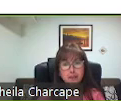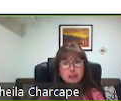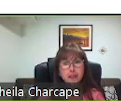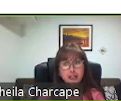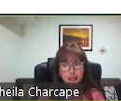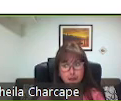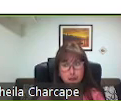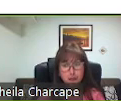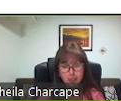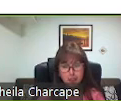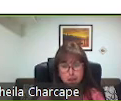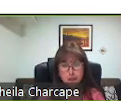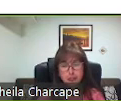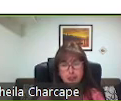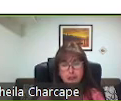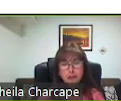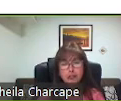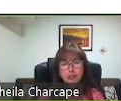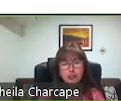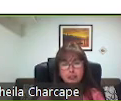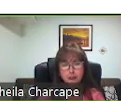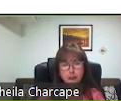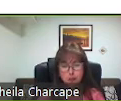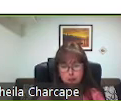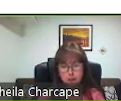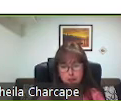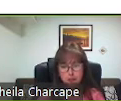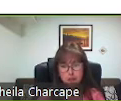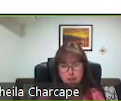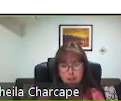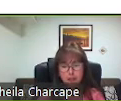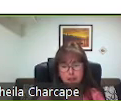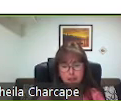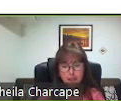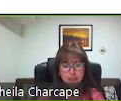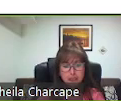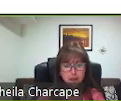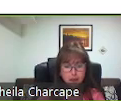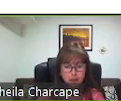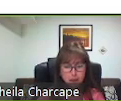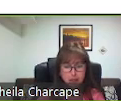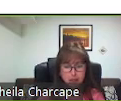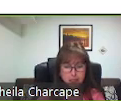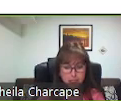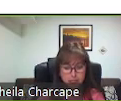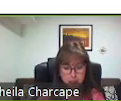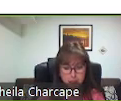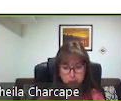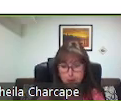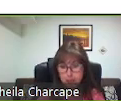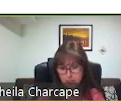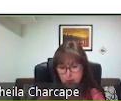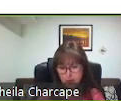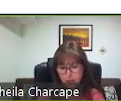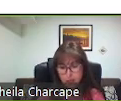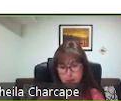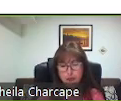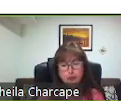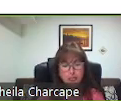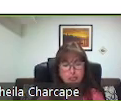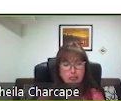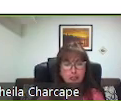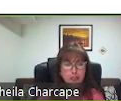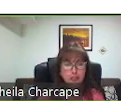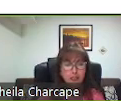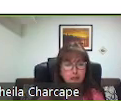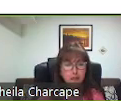este tipo de delito, porque es un delito, como les vuelvo a repetir, siempre y cuando pues se haya demostrado que sea un delito, ¿no?